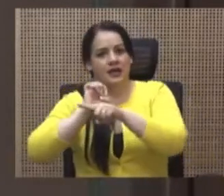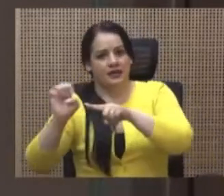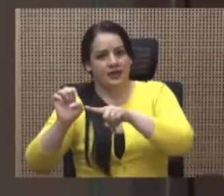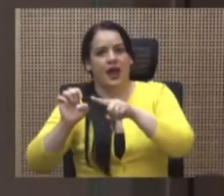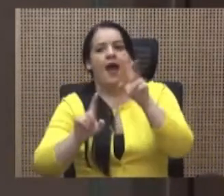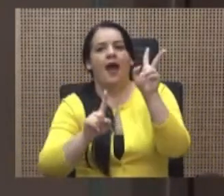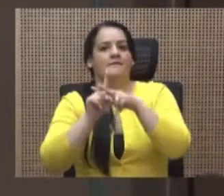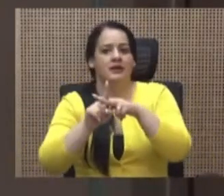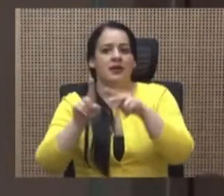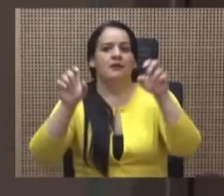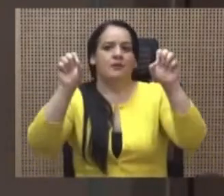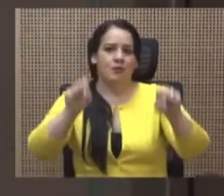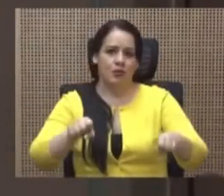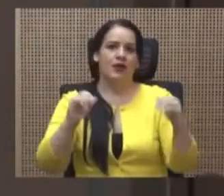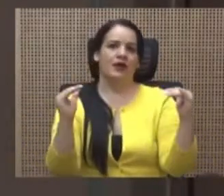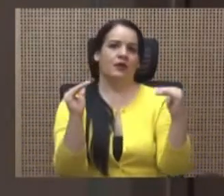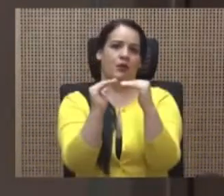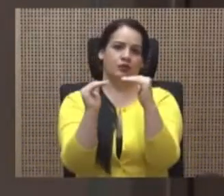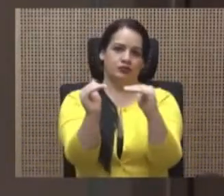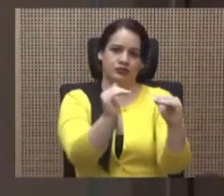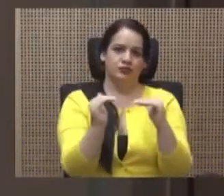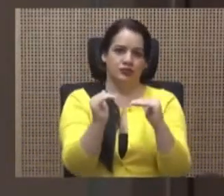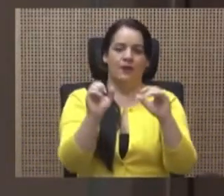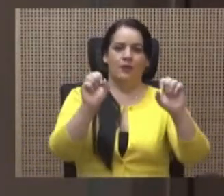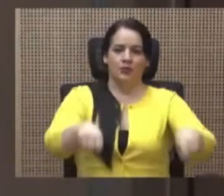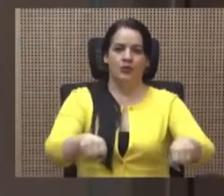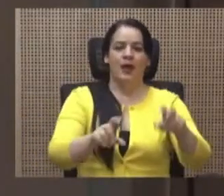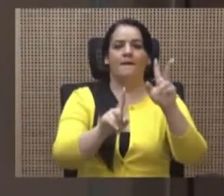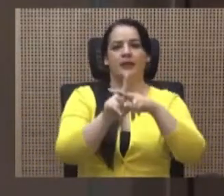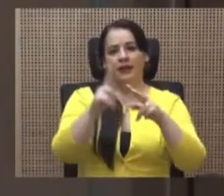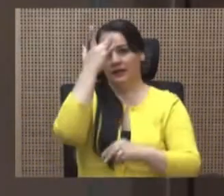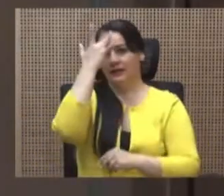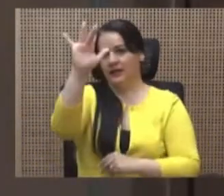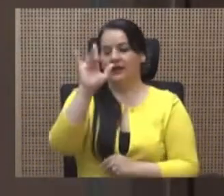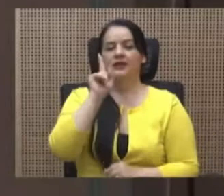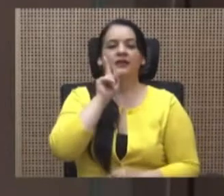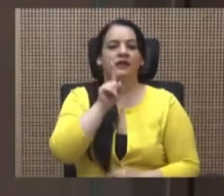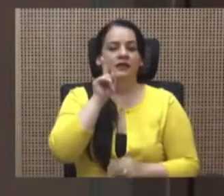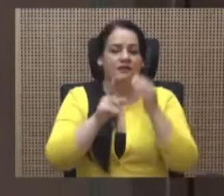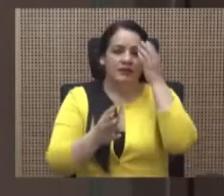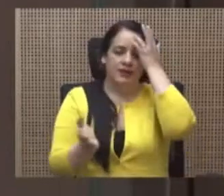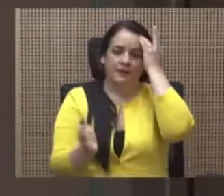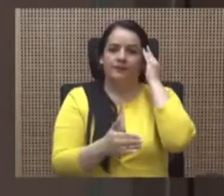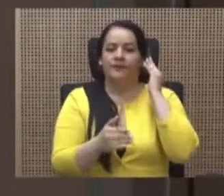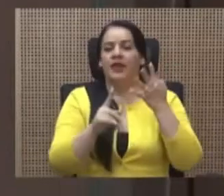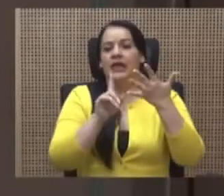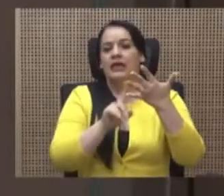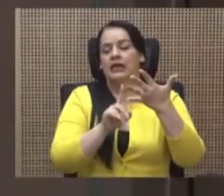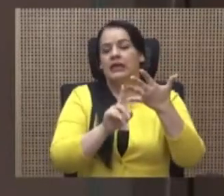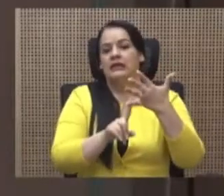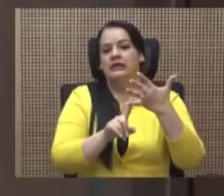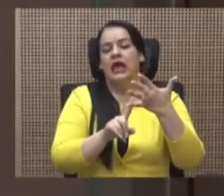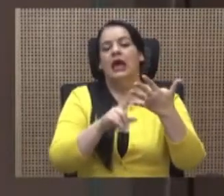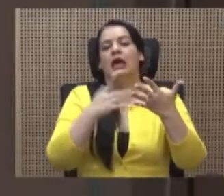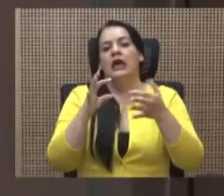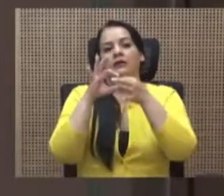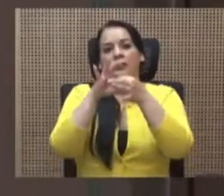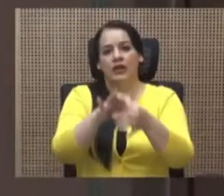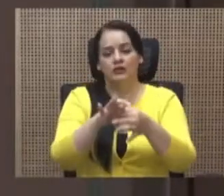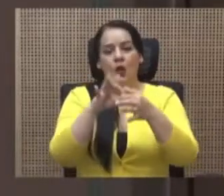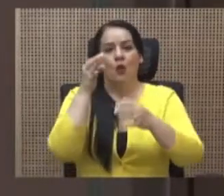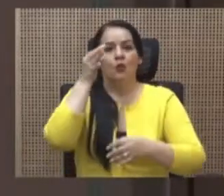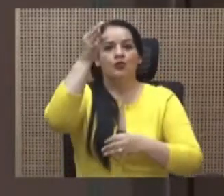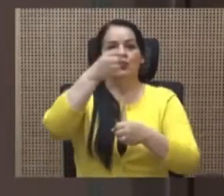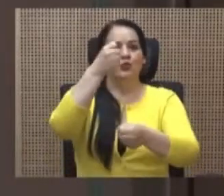pues lo más justa posible a la aplicación de la inteligencia artificial una quinta mesa tiene que ver con el futuro del trabajo